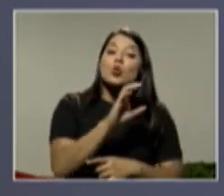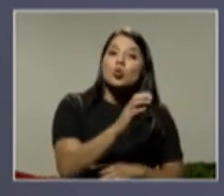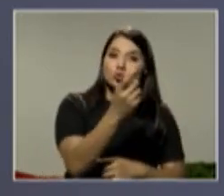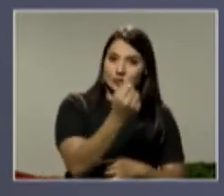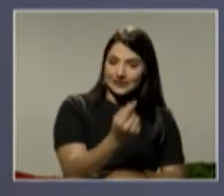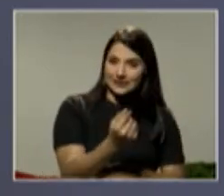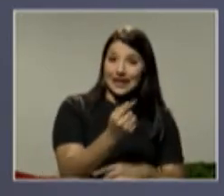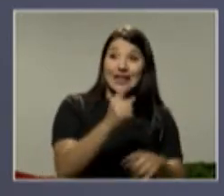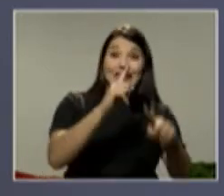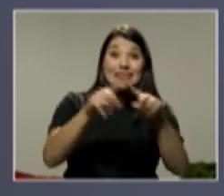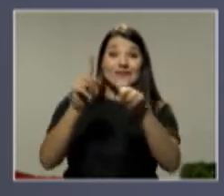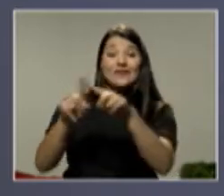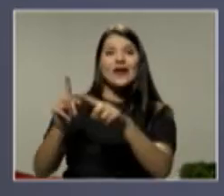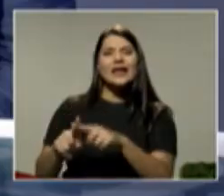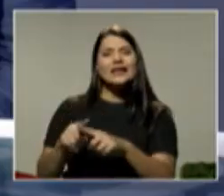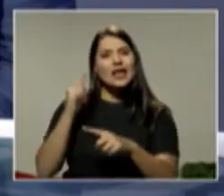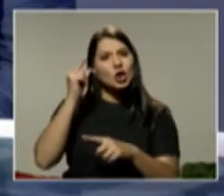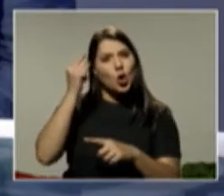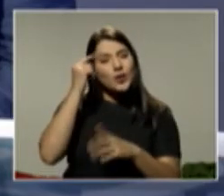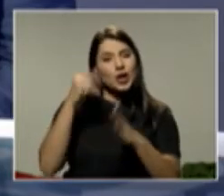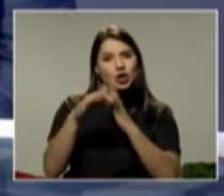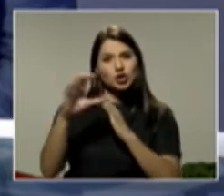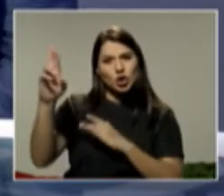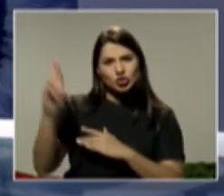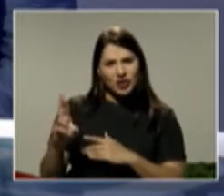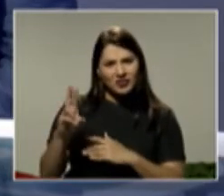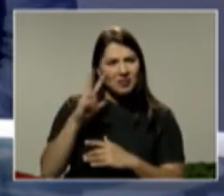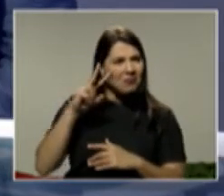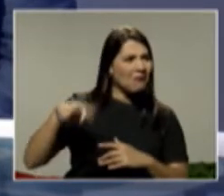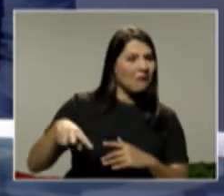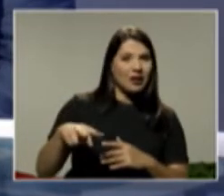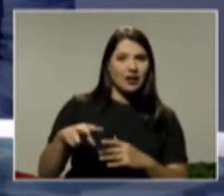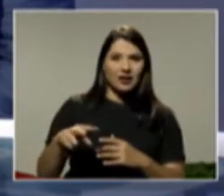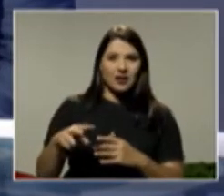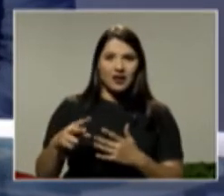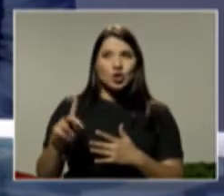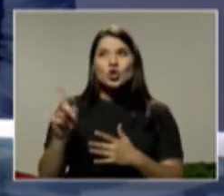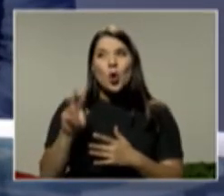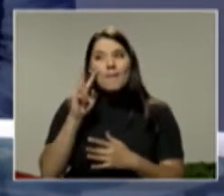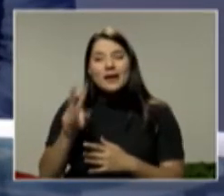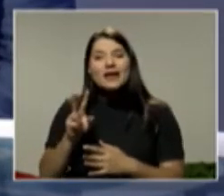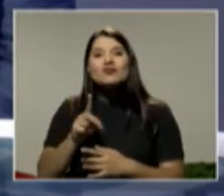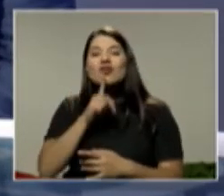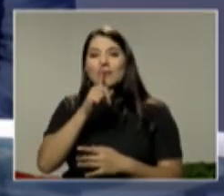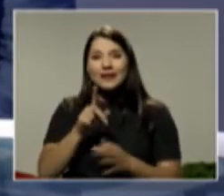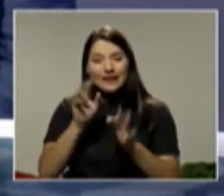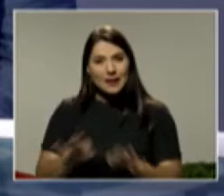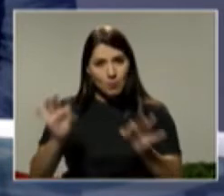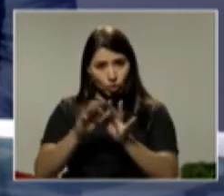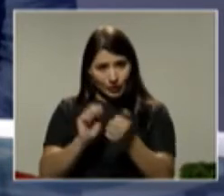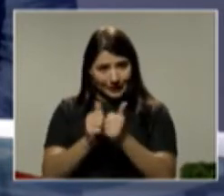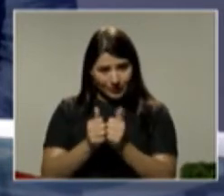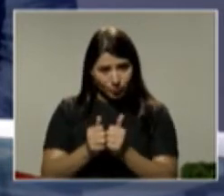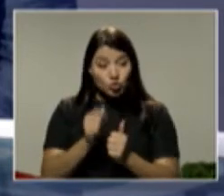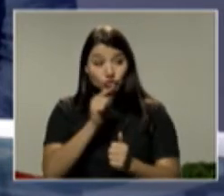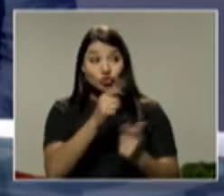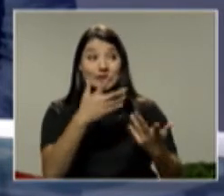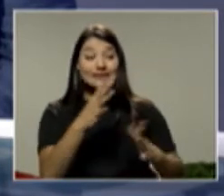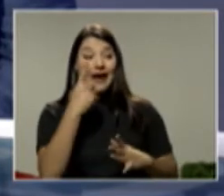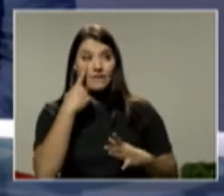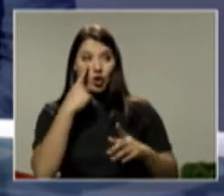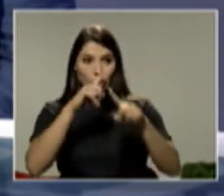del país han subestimado el valor del deporte. Usted ha podido ver varias administraciones